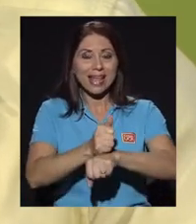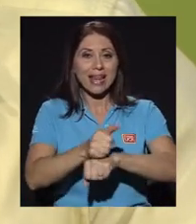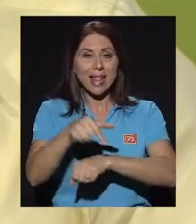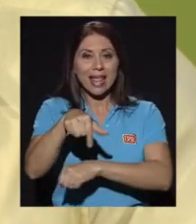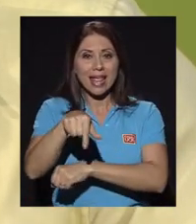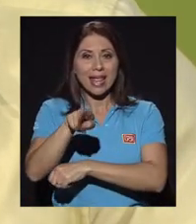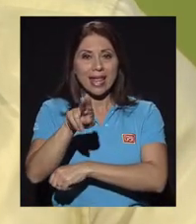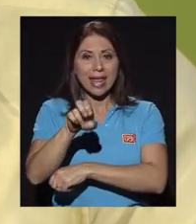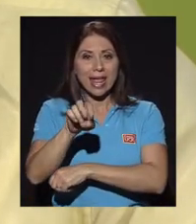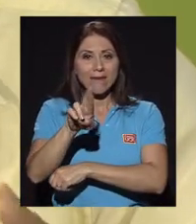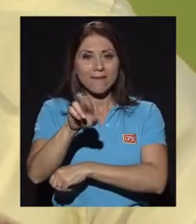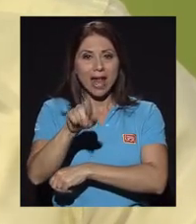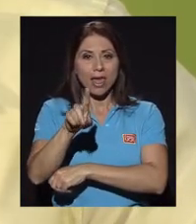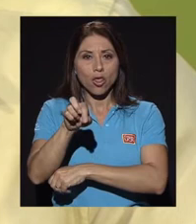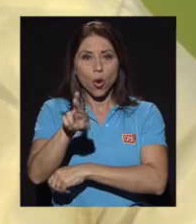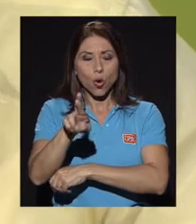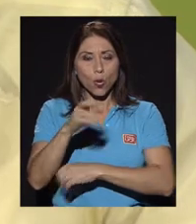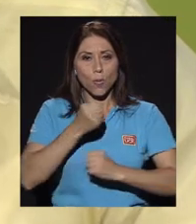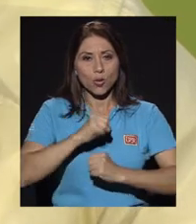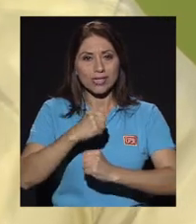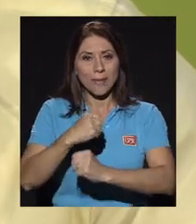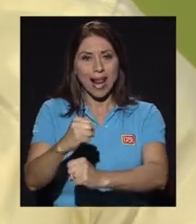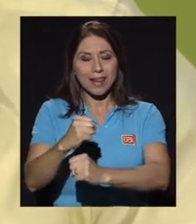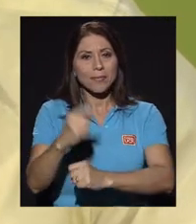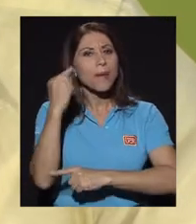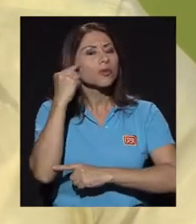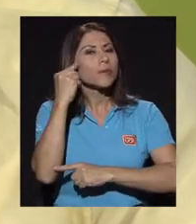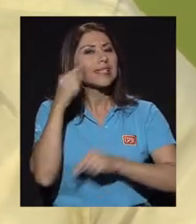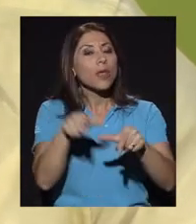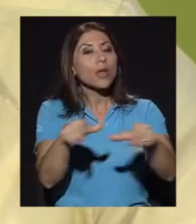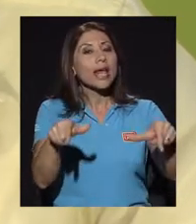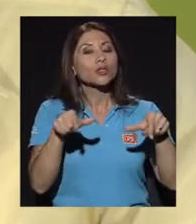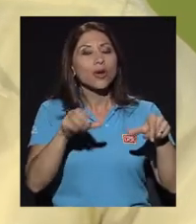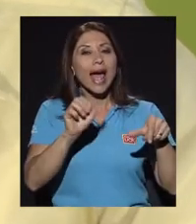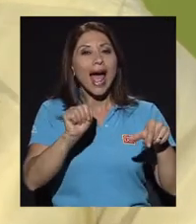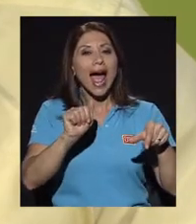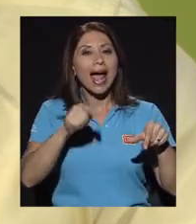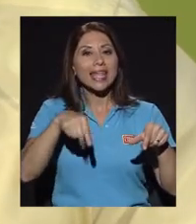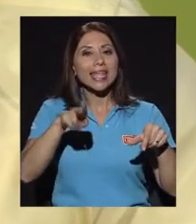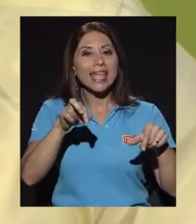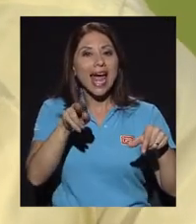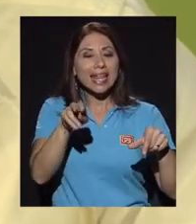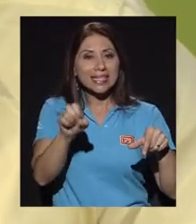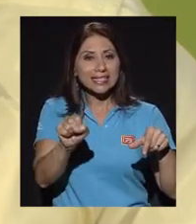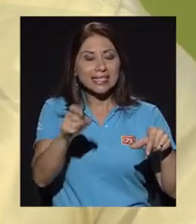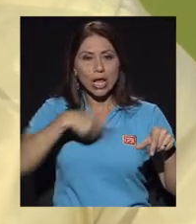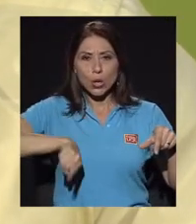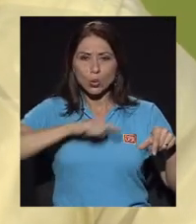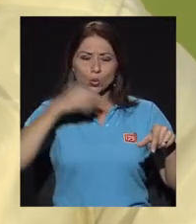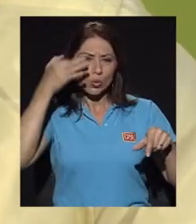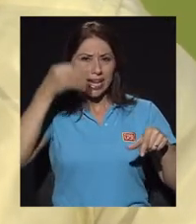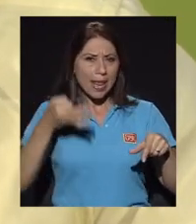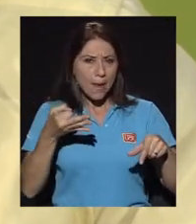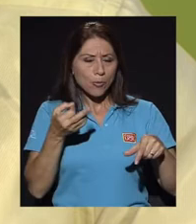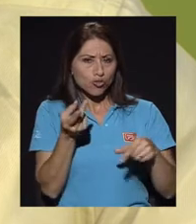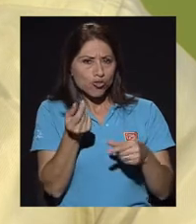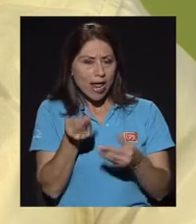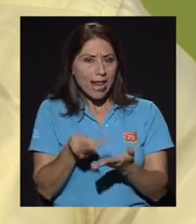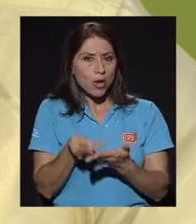quebrador municipal, que la hemos pensado en la zona de Aquiares. Nosotros estimamos que el